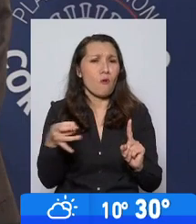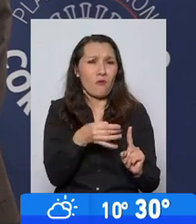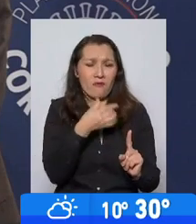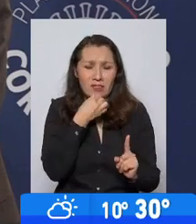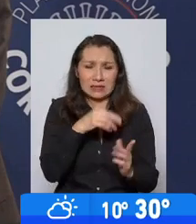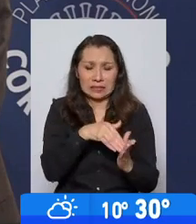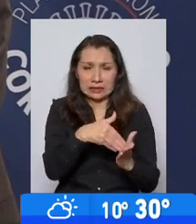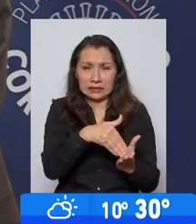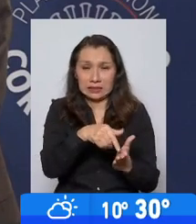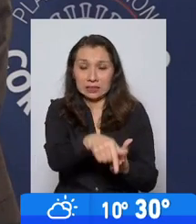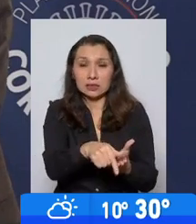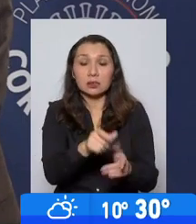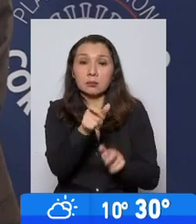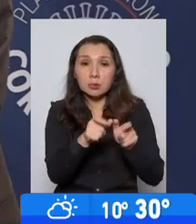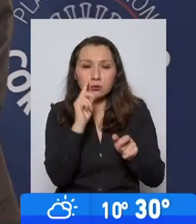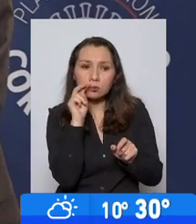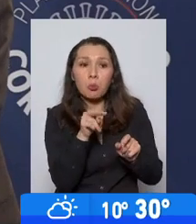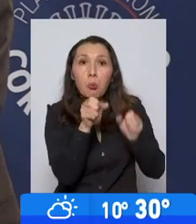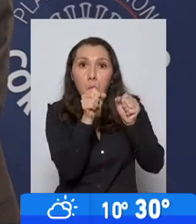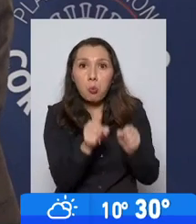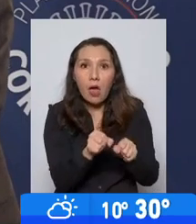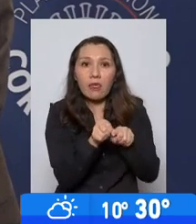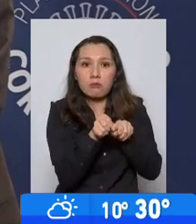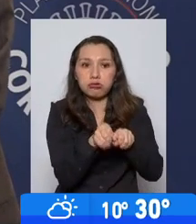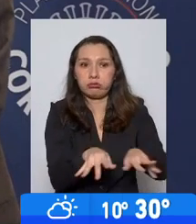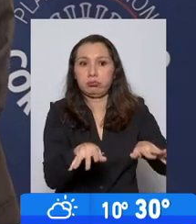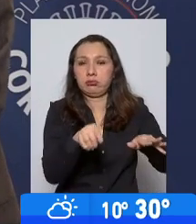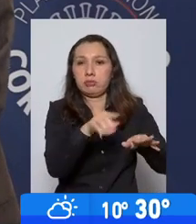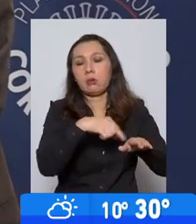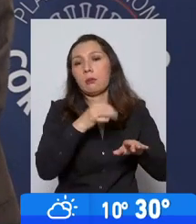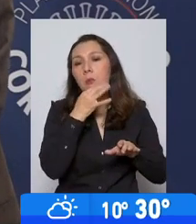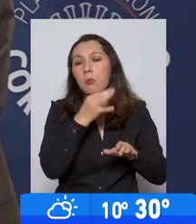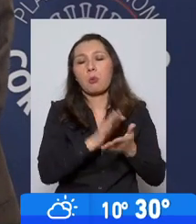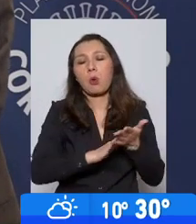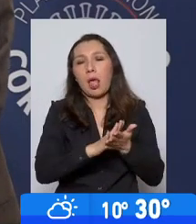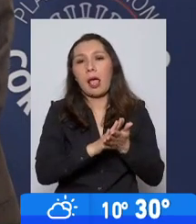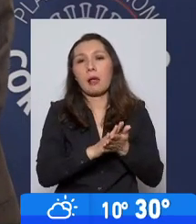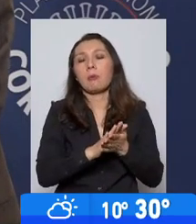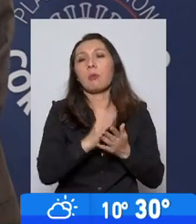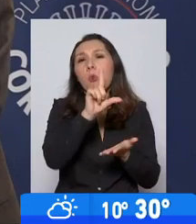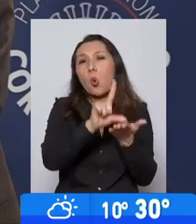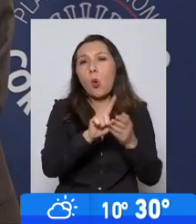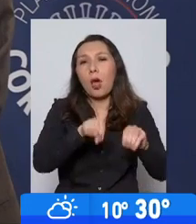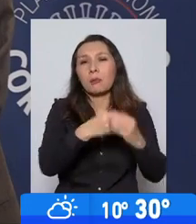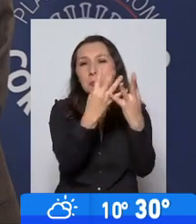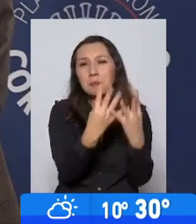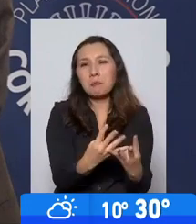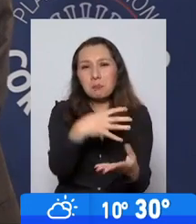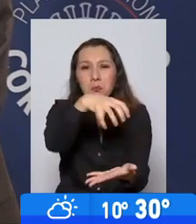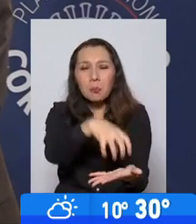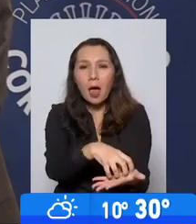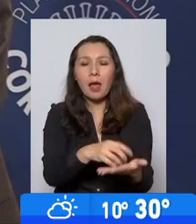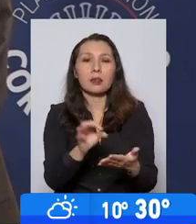vulnerables, donde se pueden producir, hablando recintos penitenciarios,